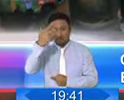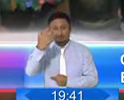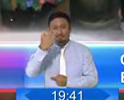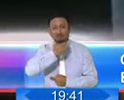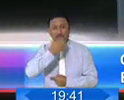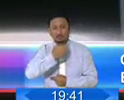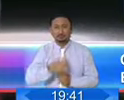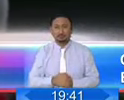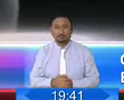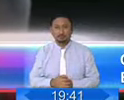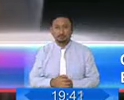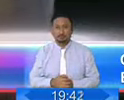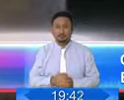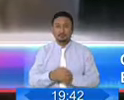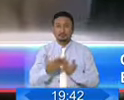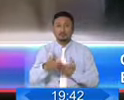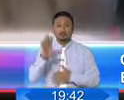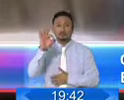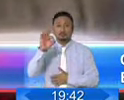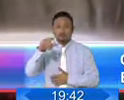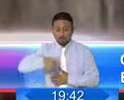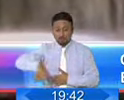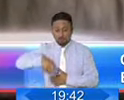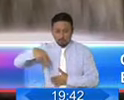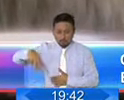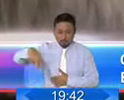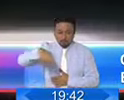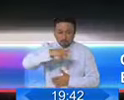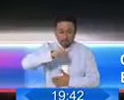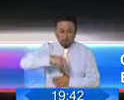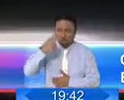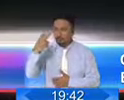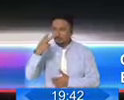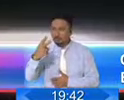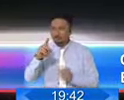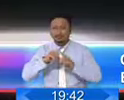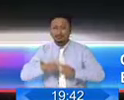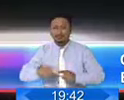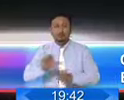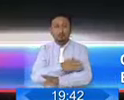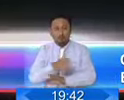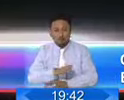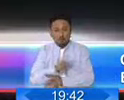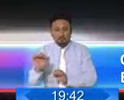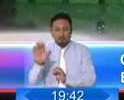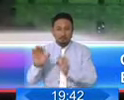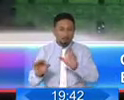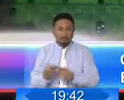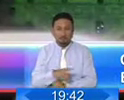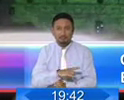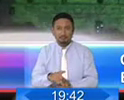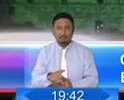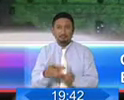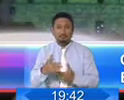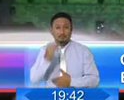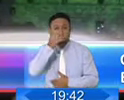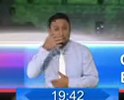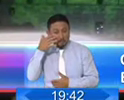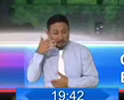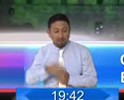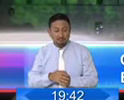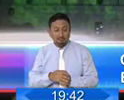de agosto, con recorridos por los 9 puntos en los que podrá apreciar estas obras musicalizadas que van desde las bondades de la Amazonía,